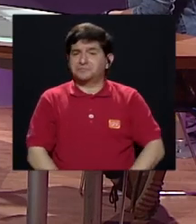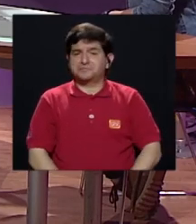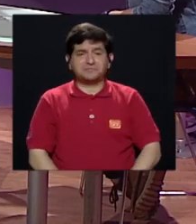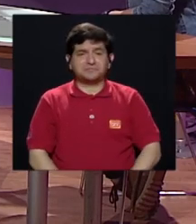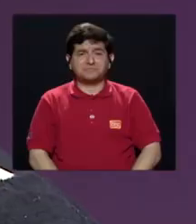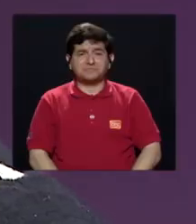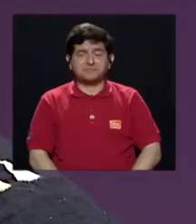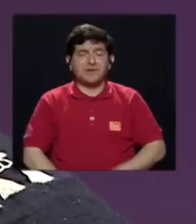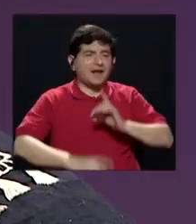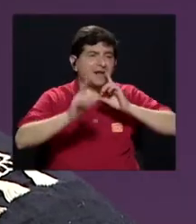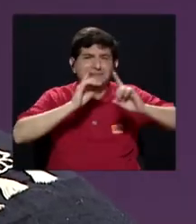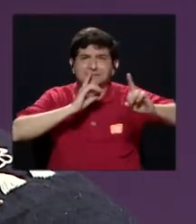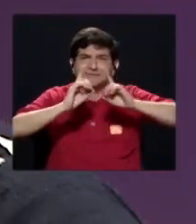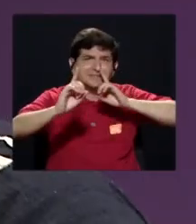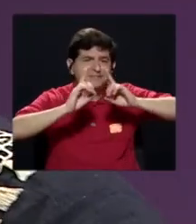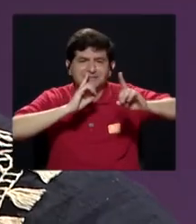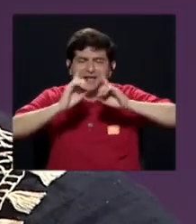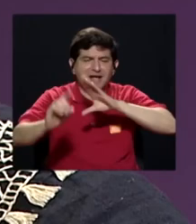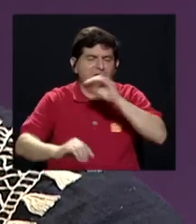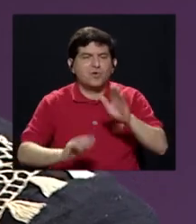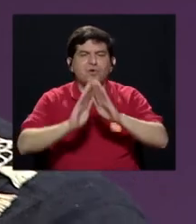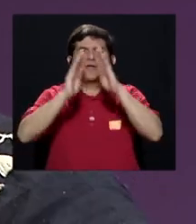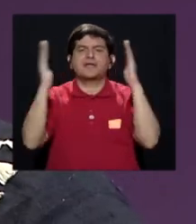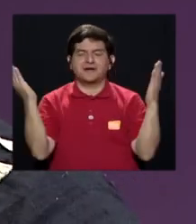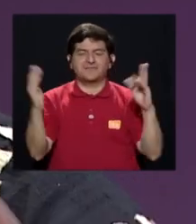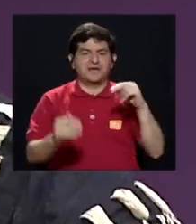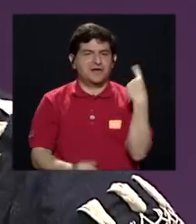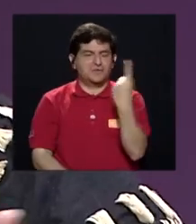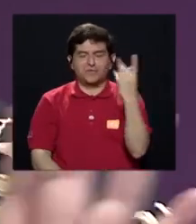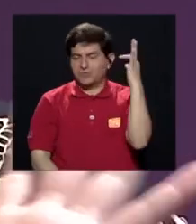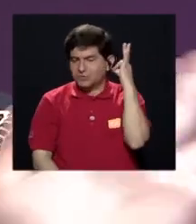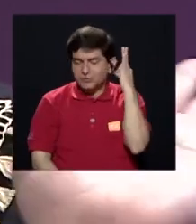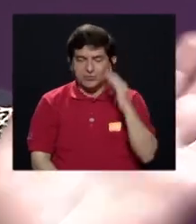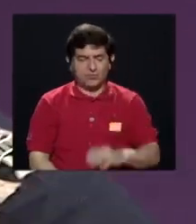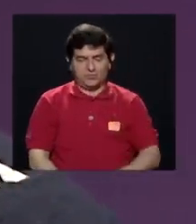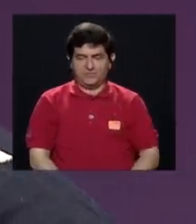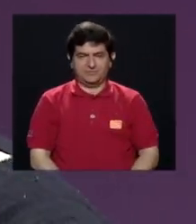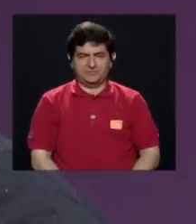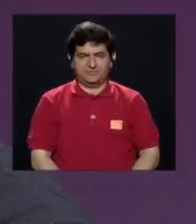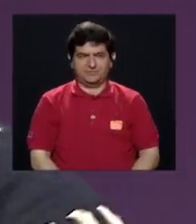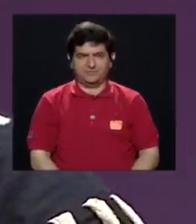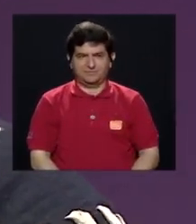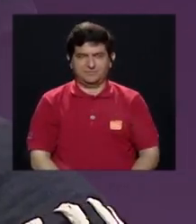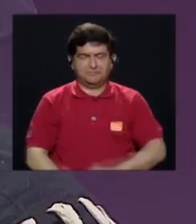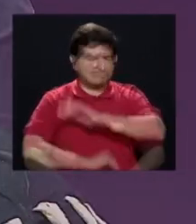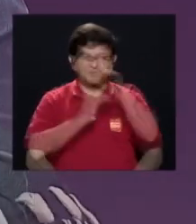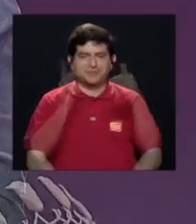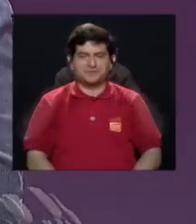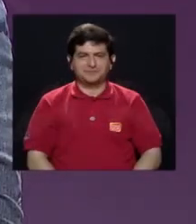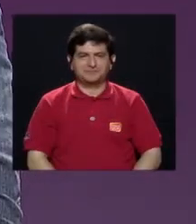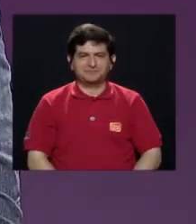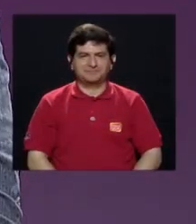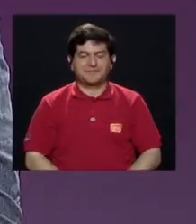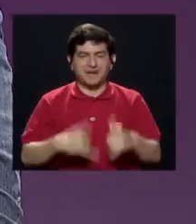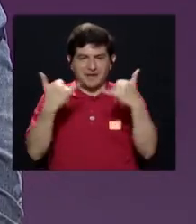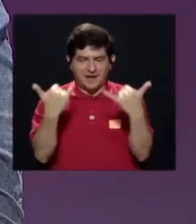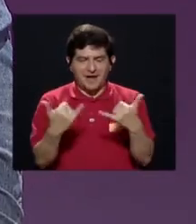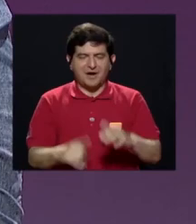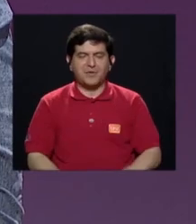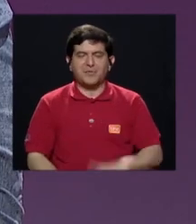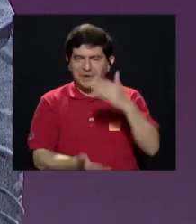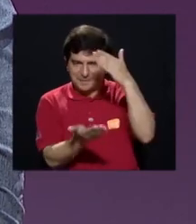sí, que dialogan y que está abierto, ¿verdad? No solamente para mujeres, está, cualquiera lo puede ver. Vamos a hacer